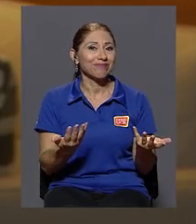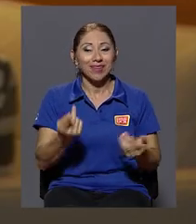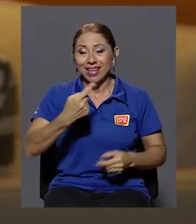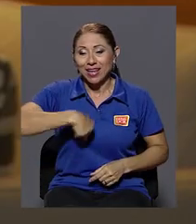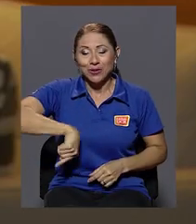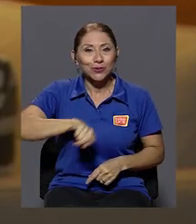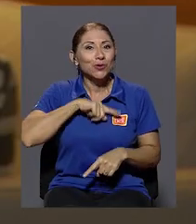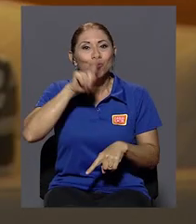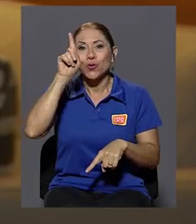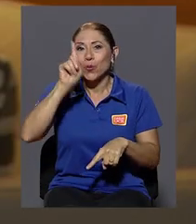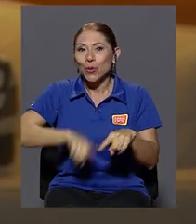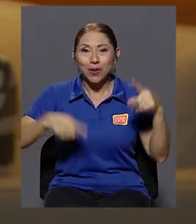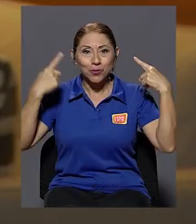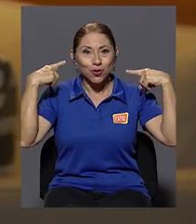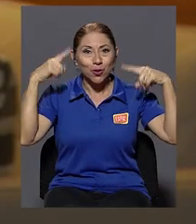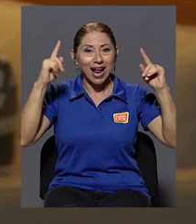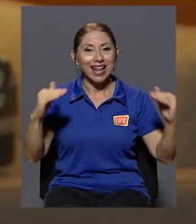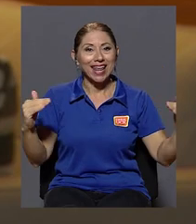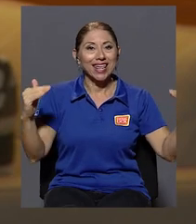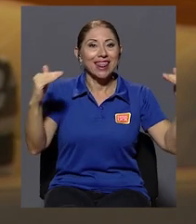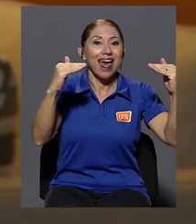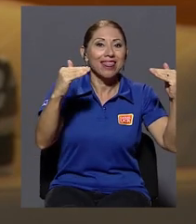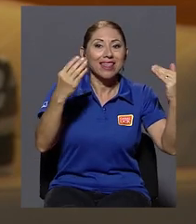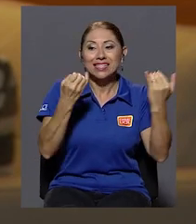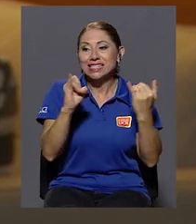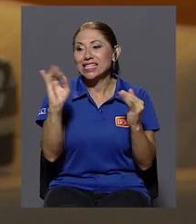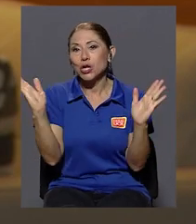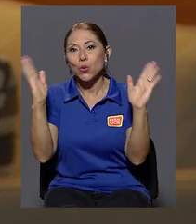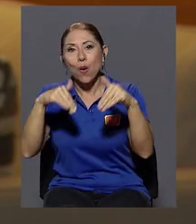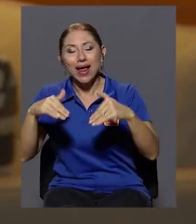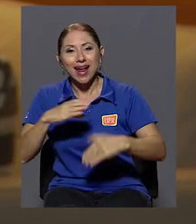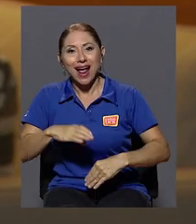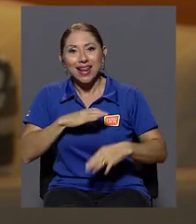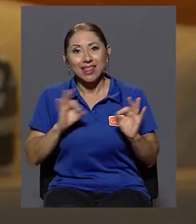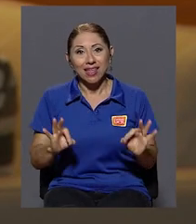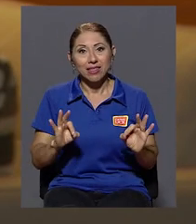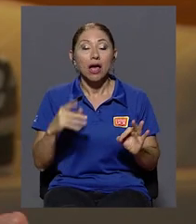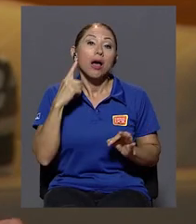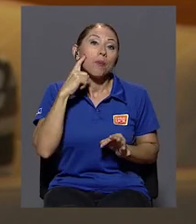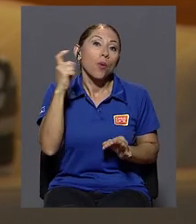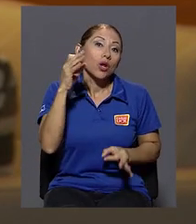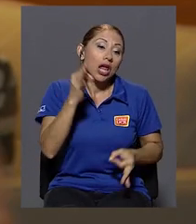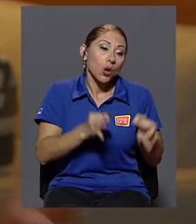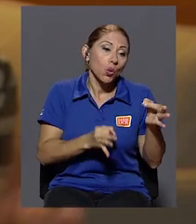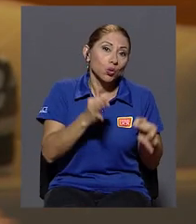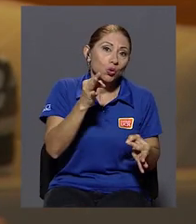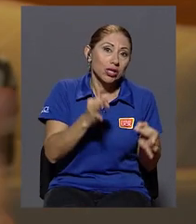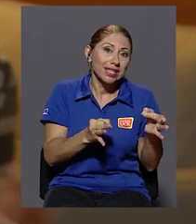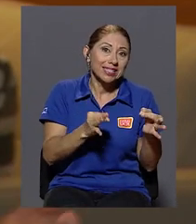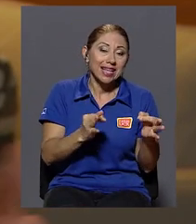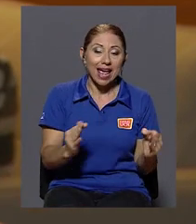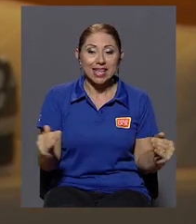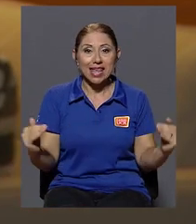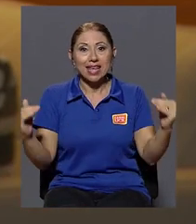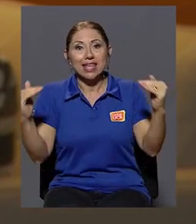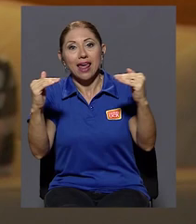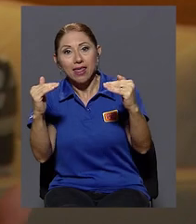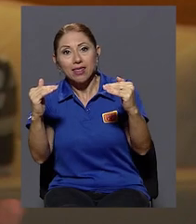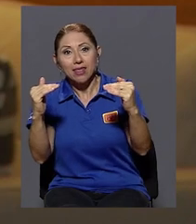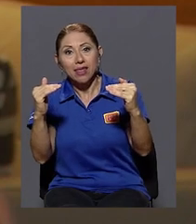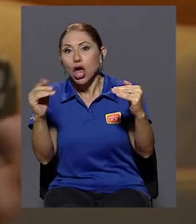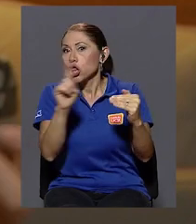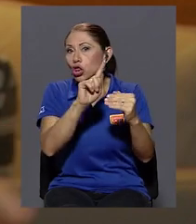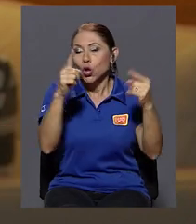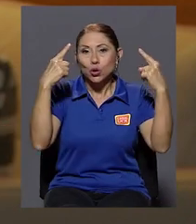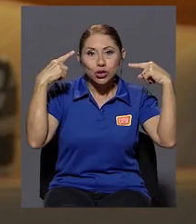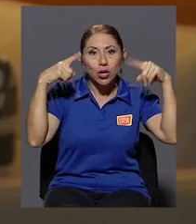que no podríamos alcanzar equidad sin calidad, ¿verdad? Porque, digamos, la justicia y la equidad no